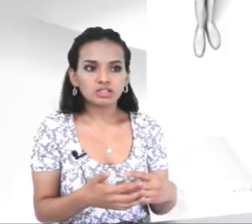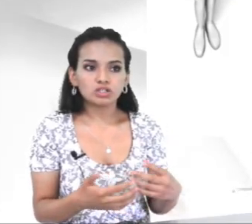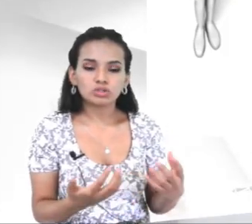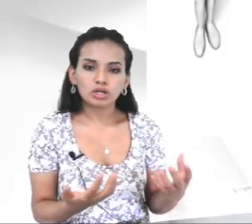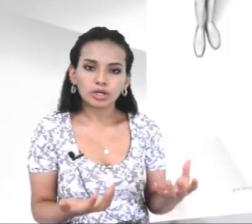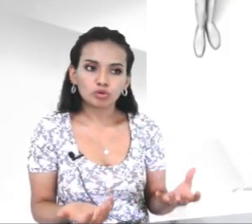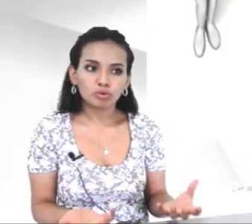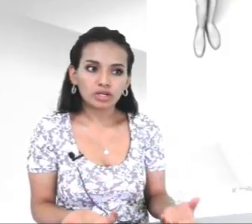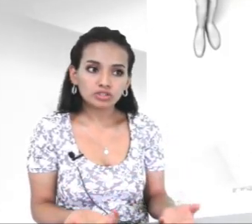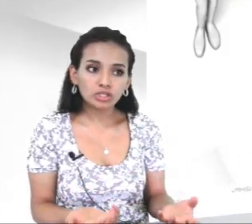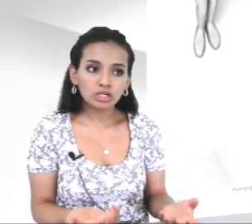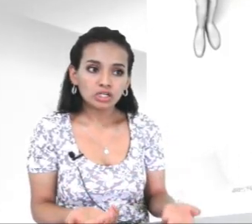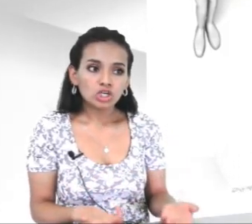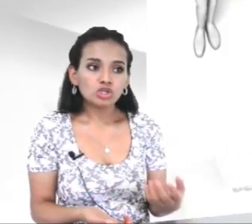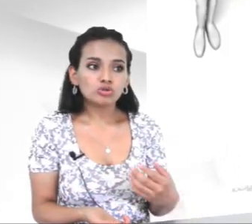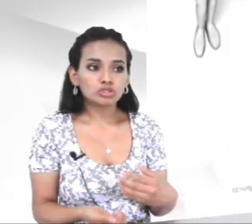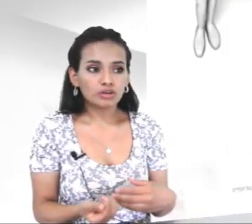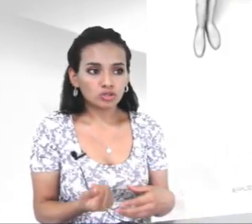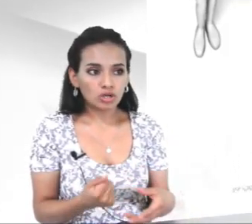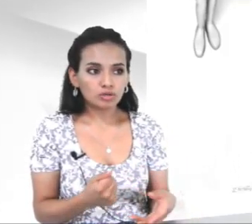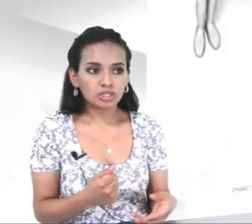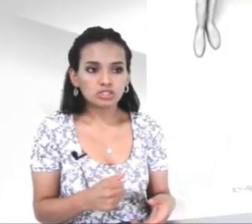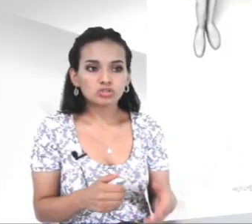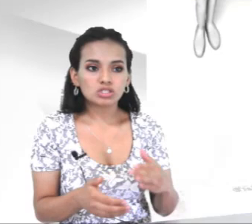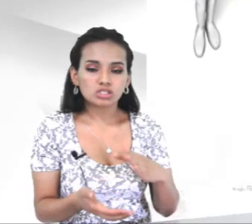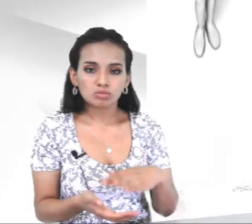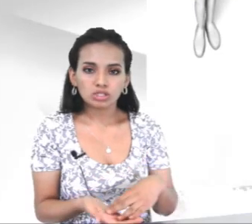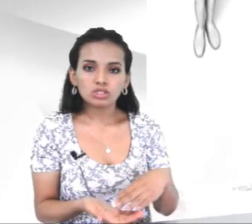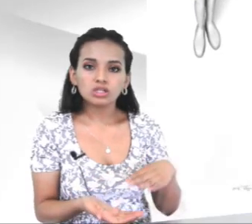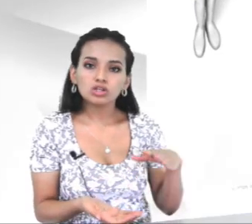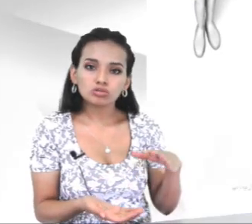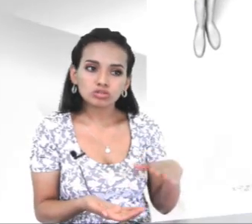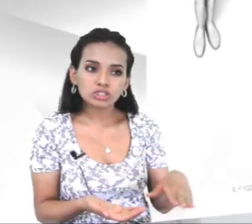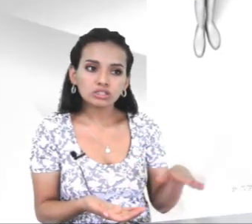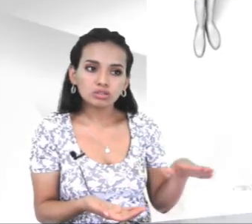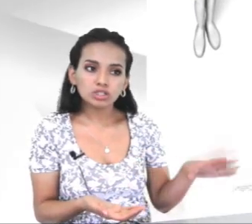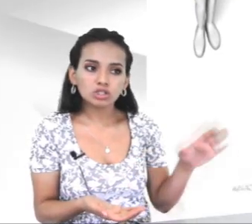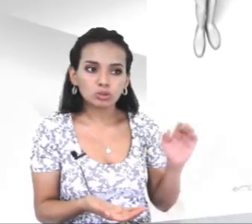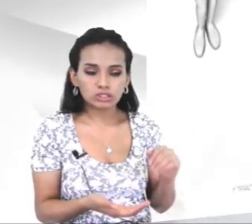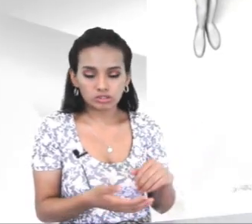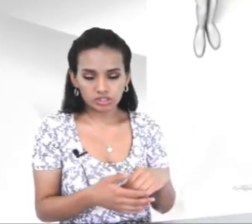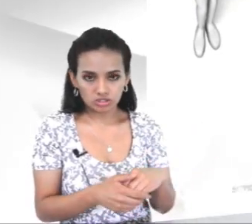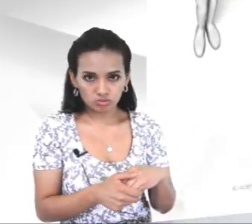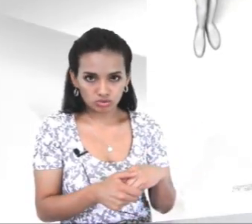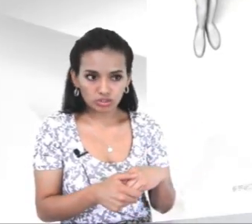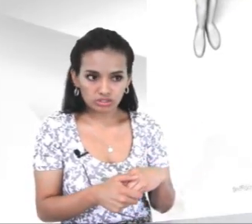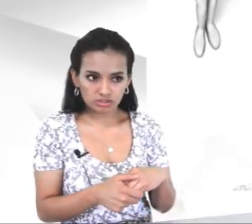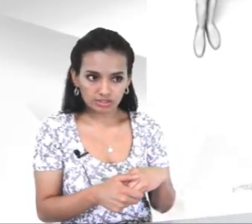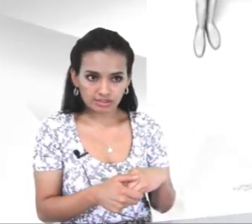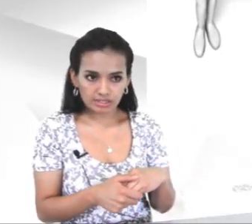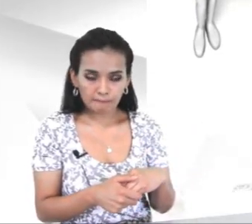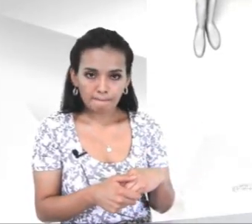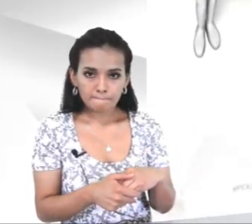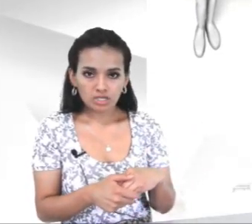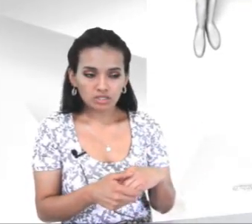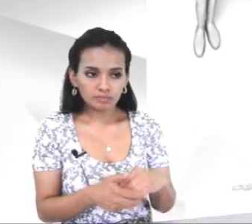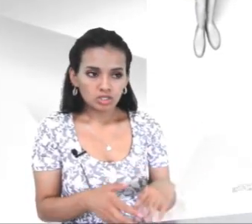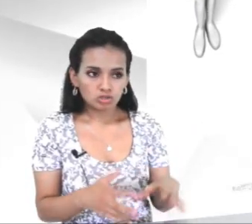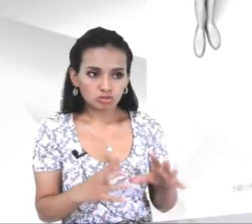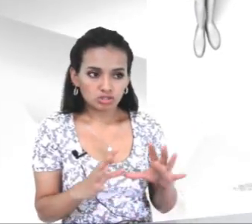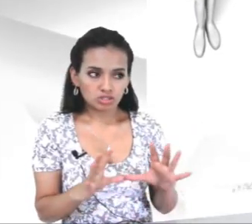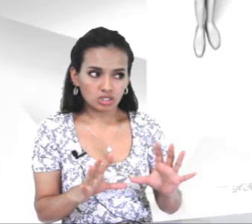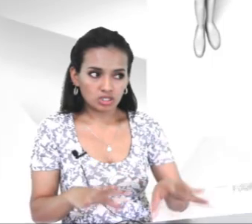habitan tienen un tamaño poblacional y unos hábitos alimenticios que se mantienen constantemente durante el transcurso de existencia